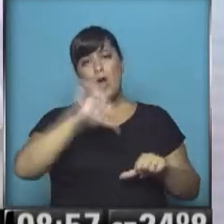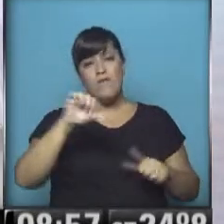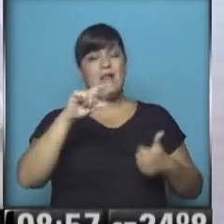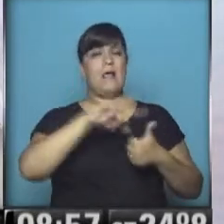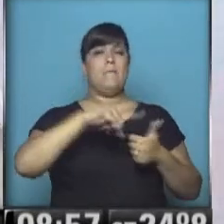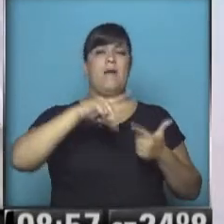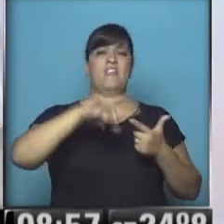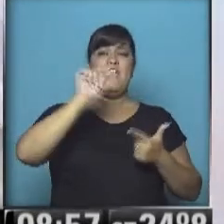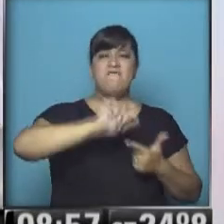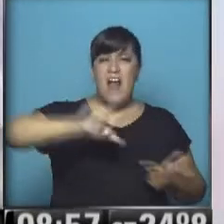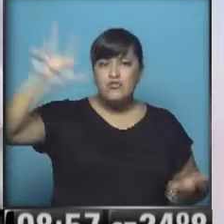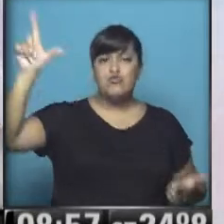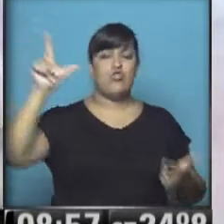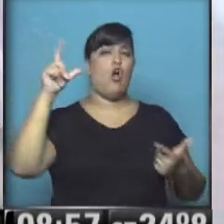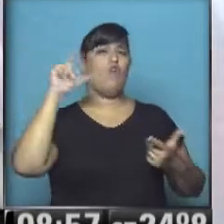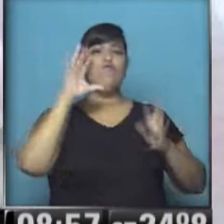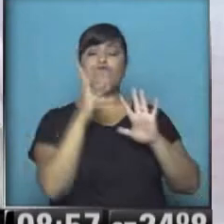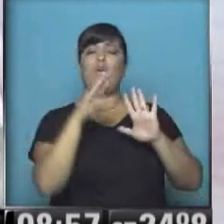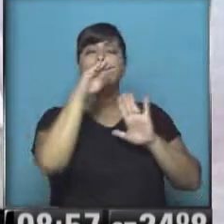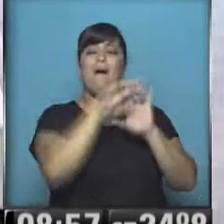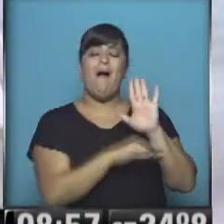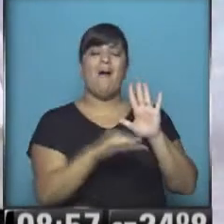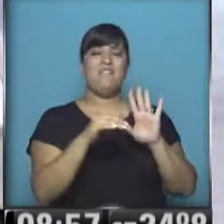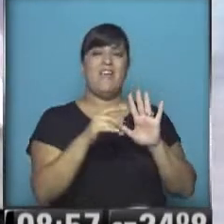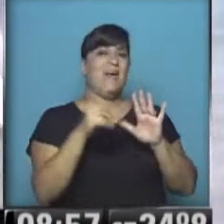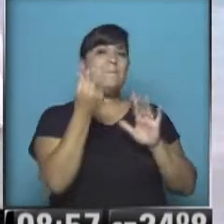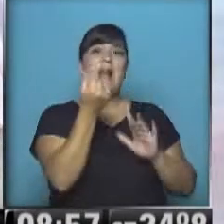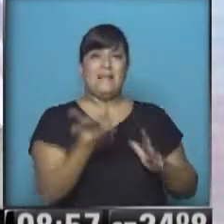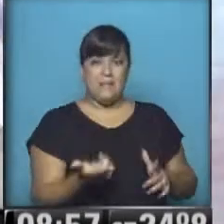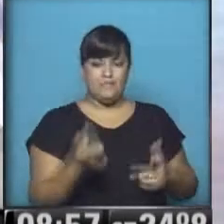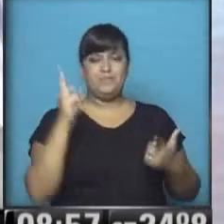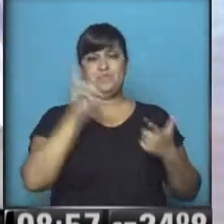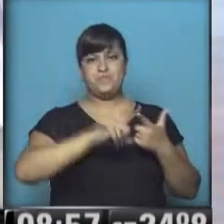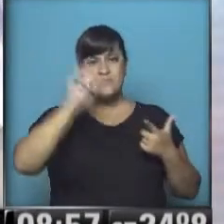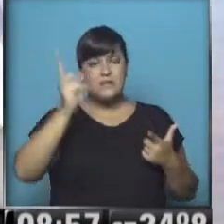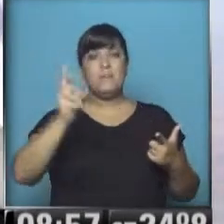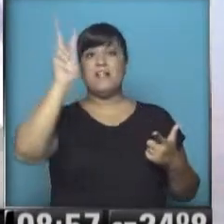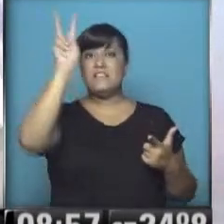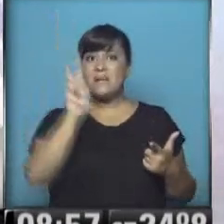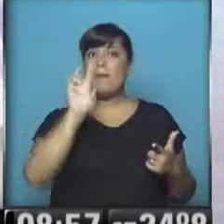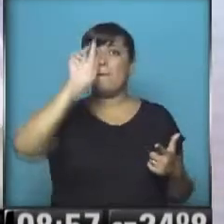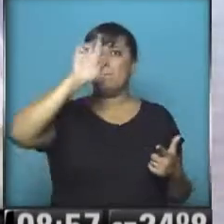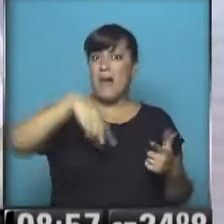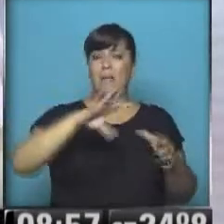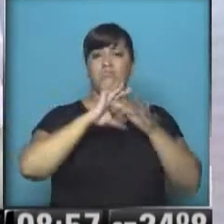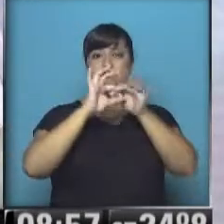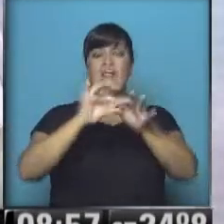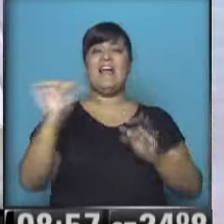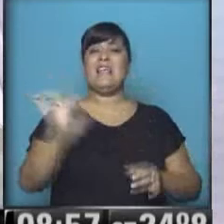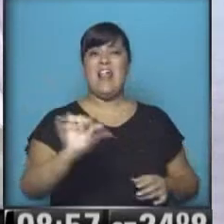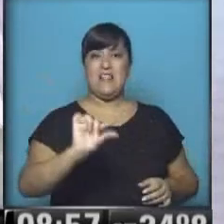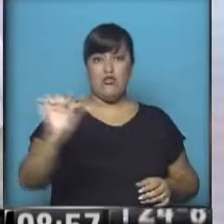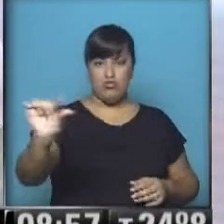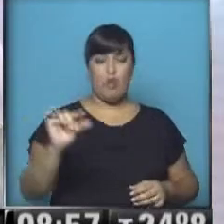todas las metas monetarias después está el tema del que viene con un plan atado a un crédito